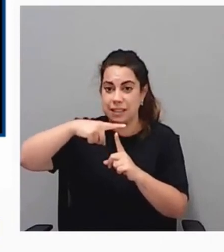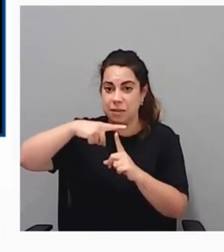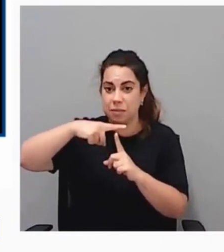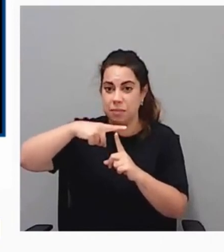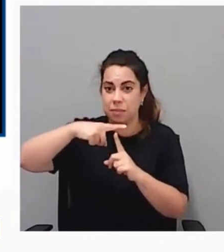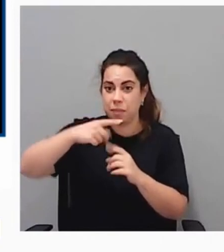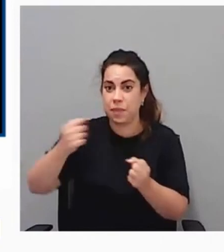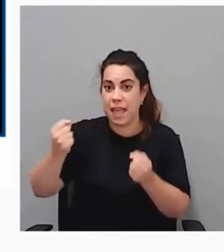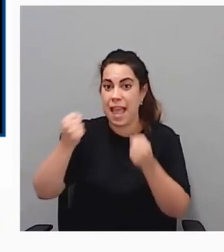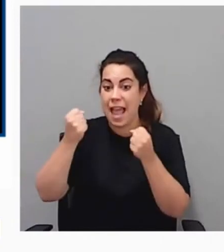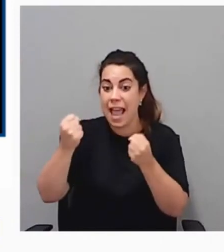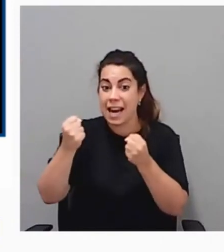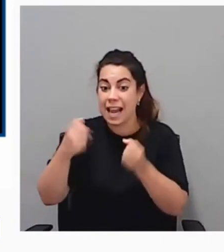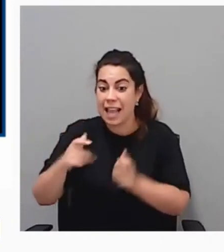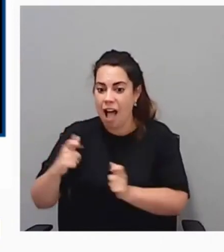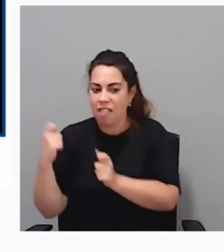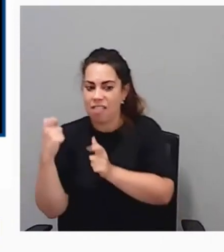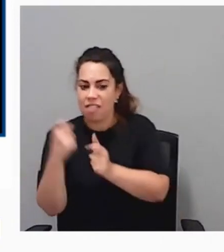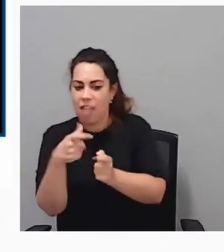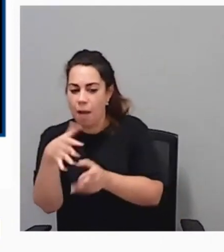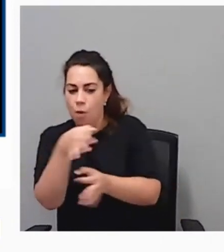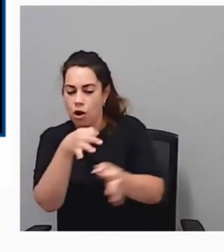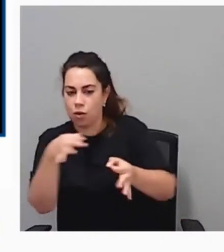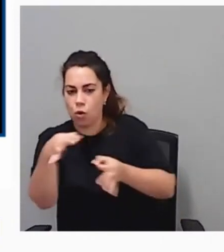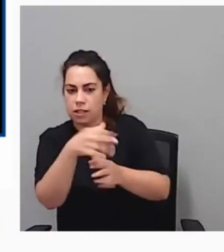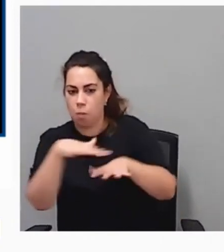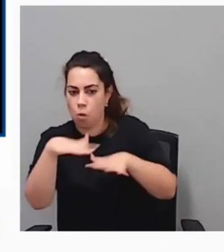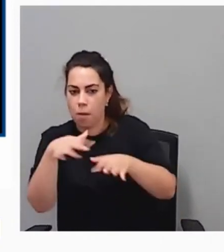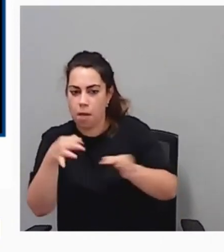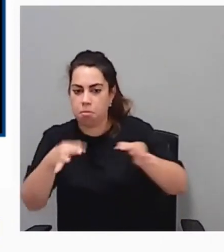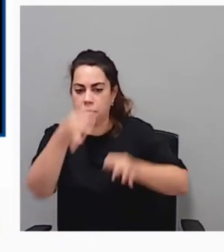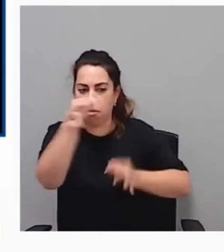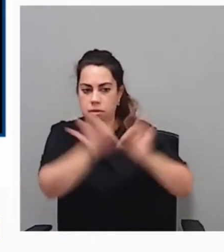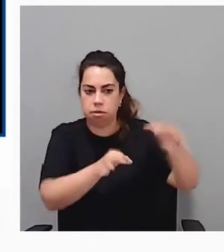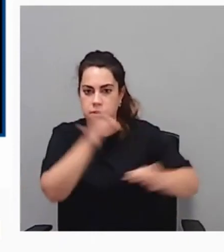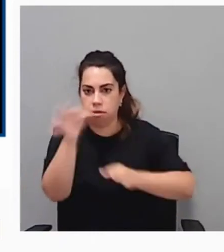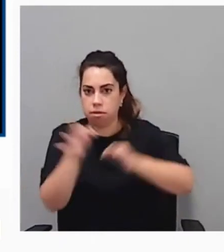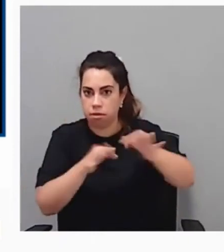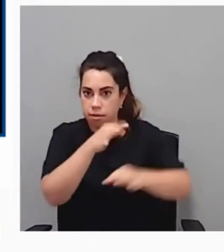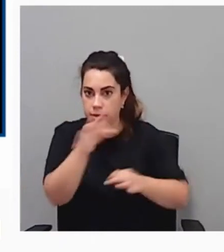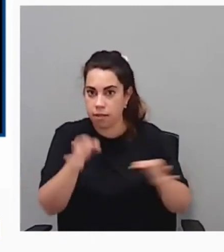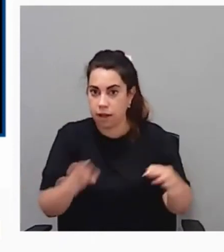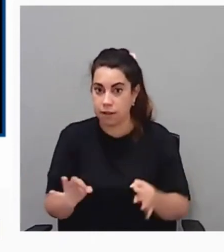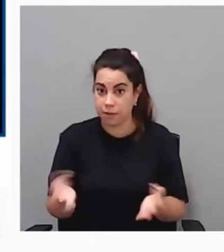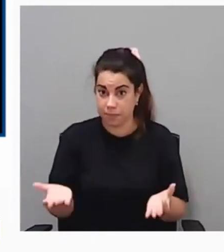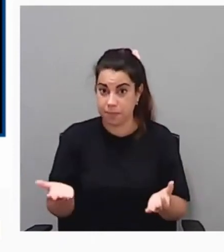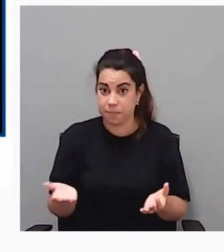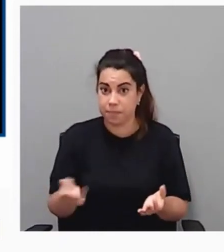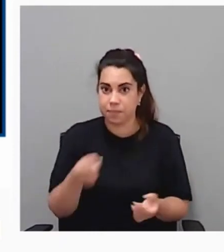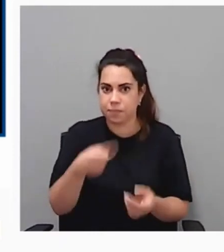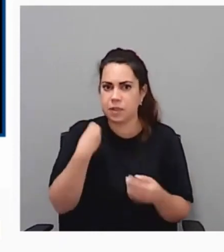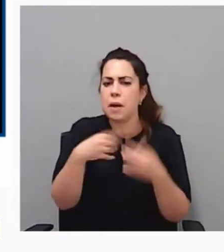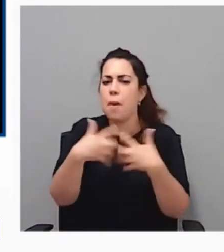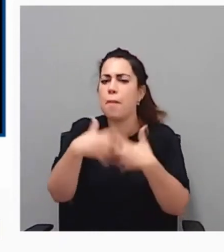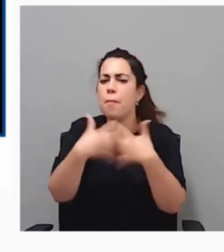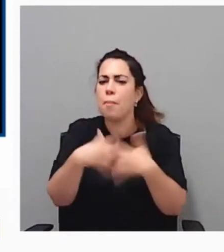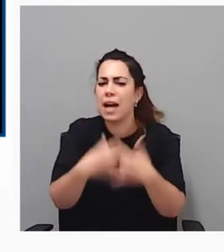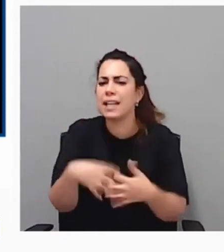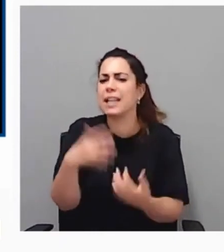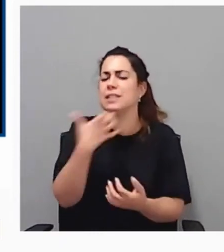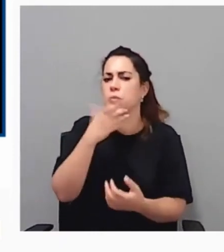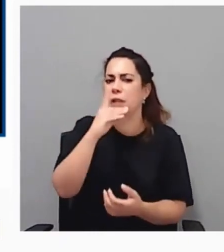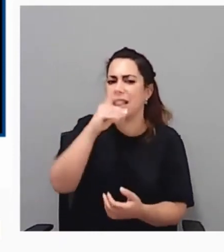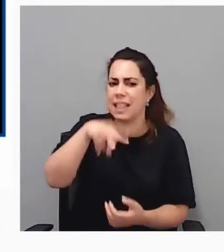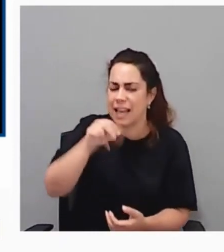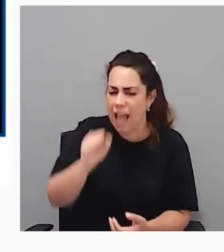las moléculas se muevan y se mueven de una manera aleatoria. Estas máquinas de la biología, nuestras proteínas, el DNA, son capaces de usar